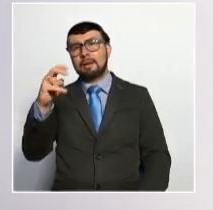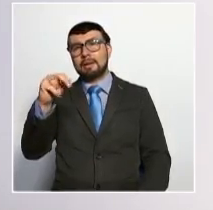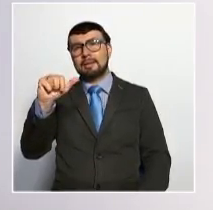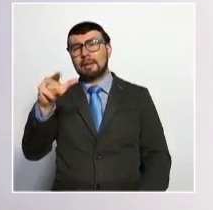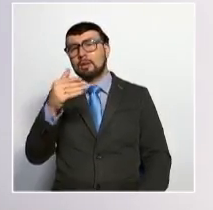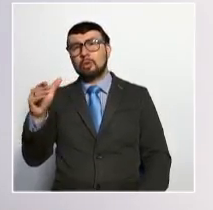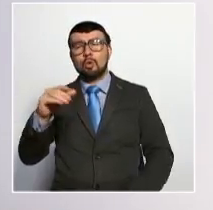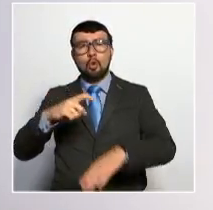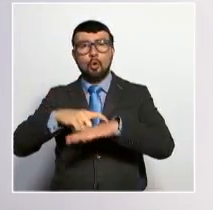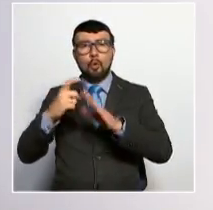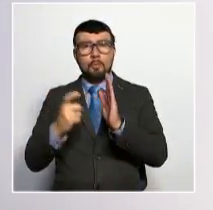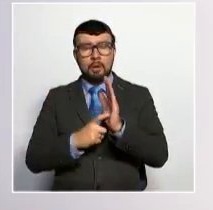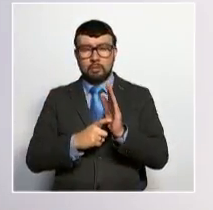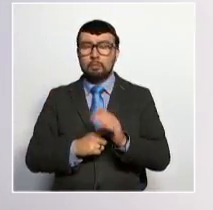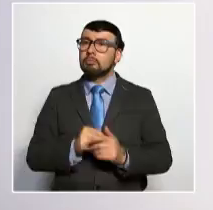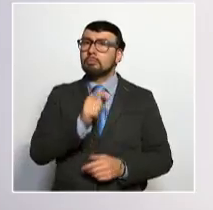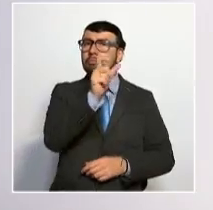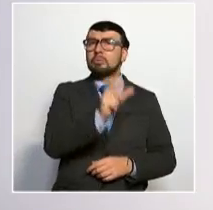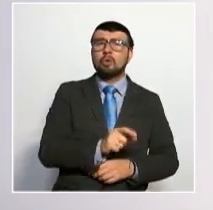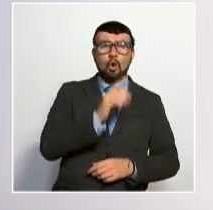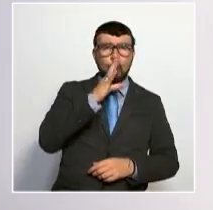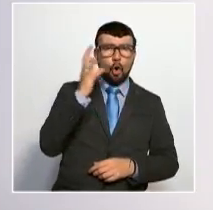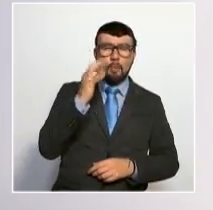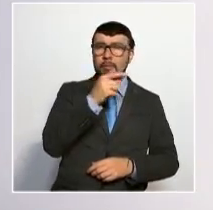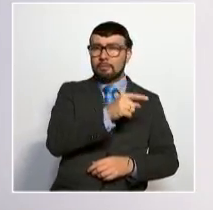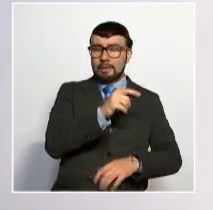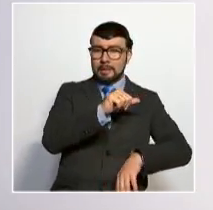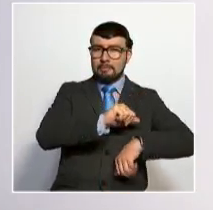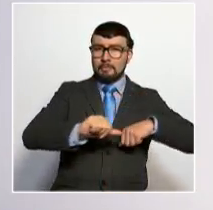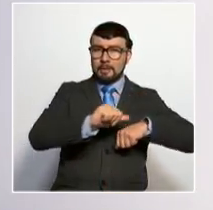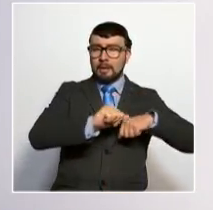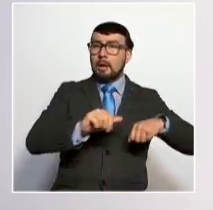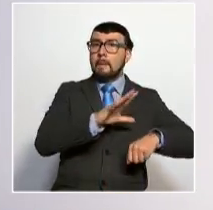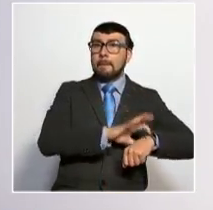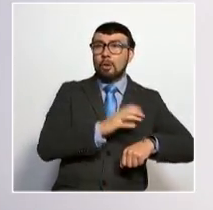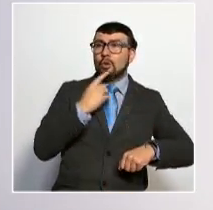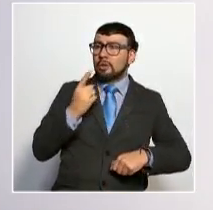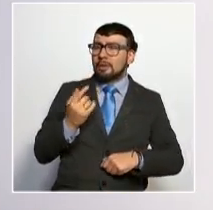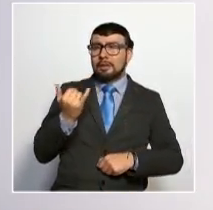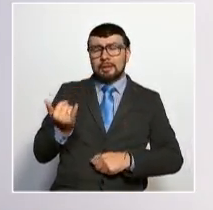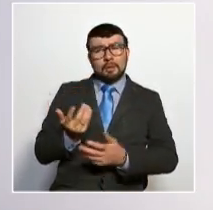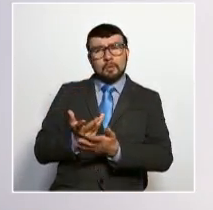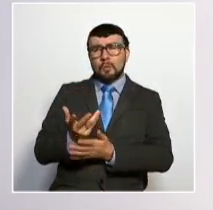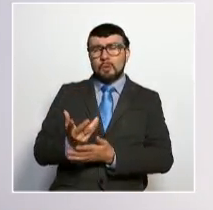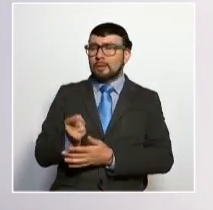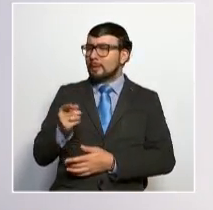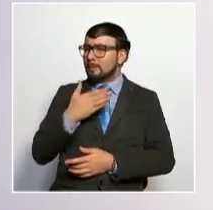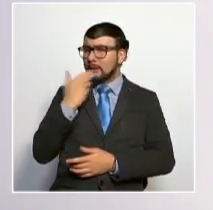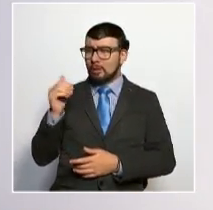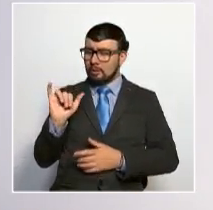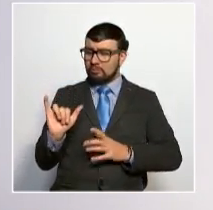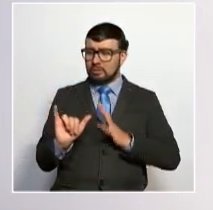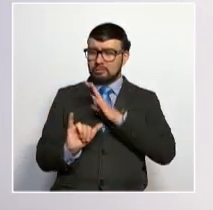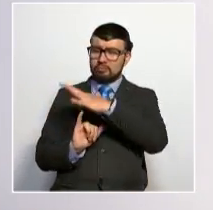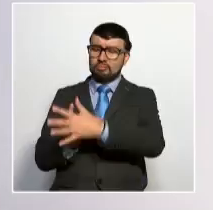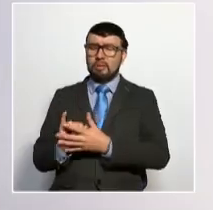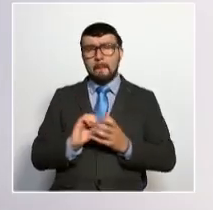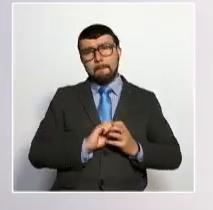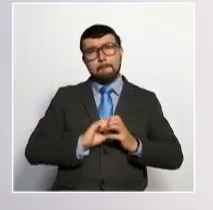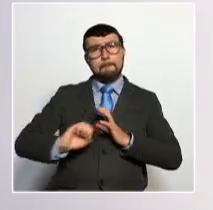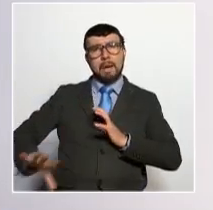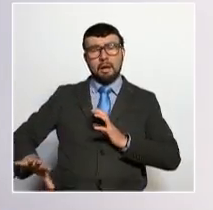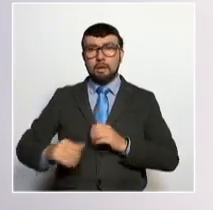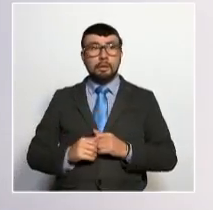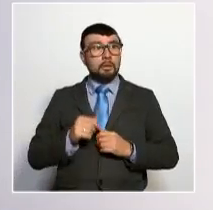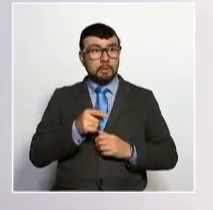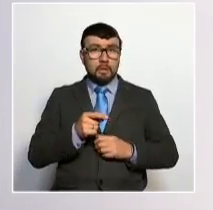un ginecólogo le recomienda hacerle la histerectomía. Pero ella tiene problema de presión alta y diabetes, pues está más o